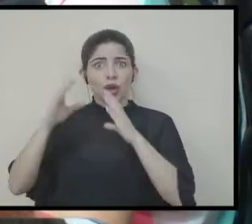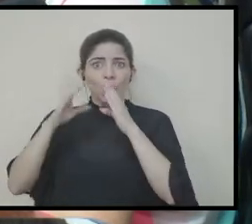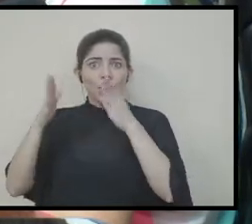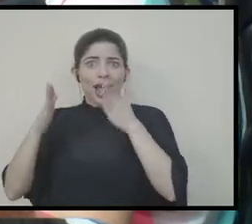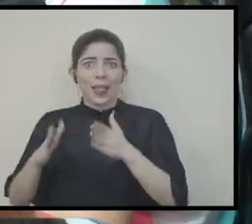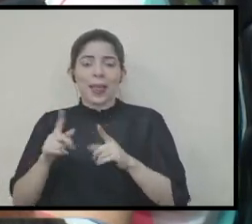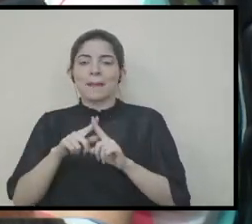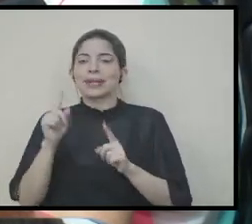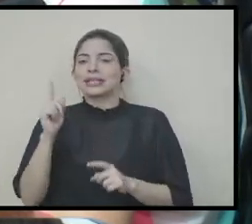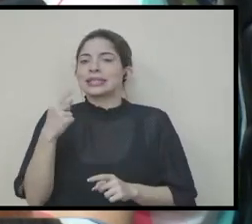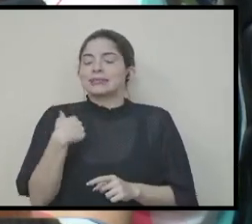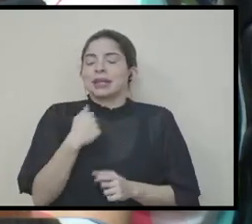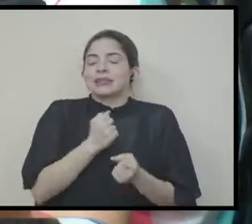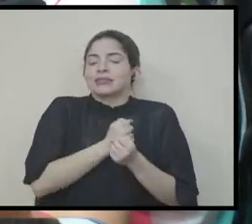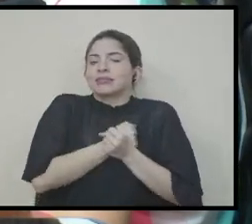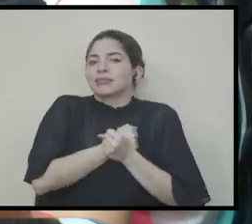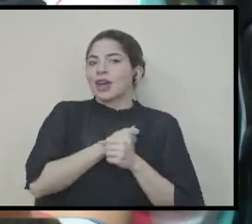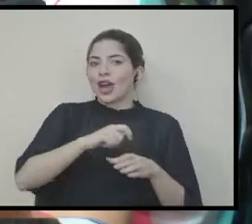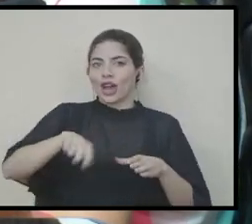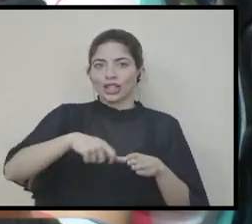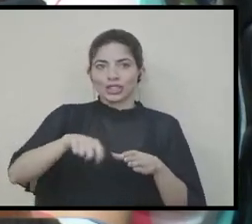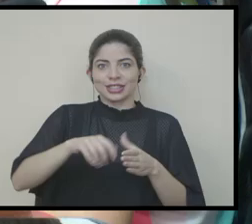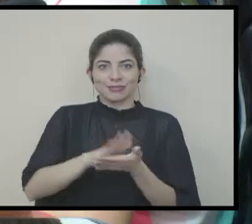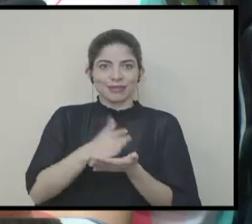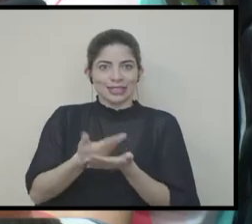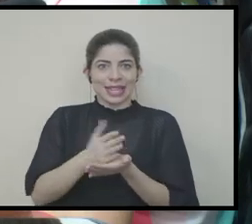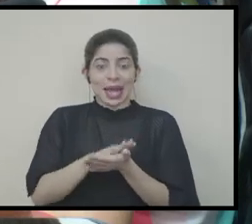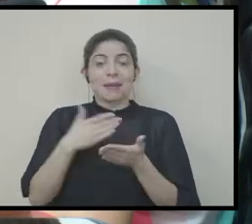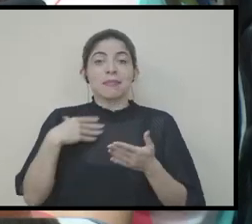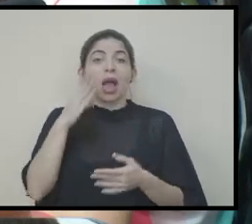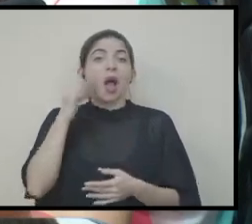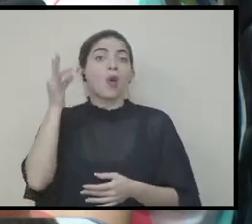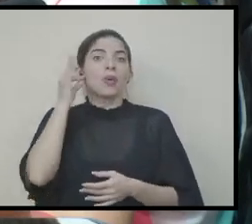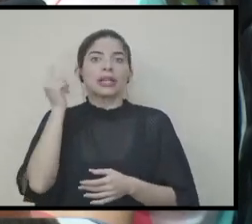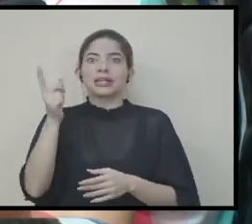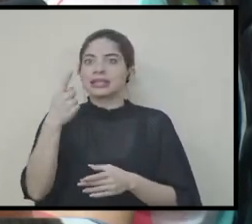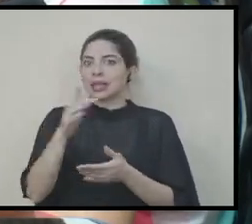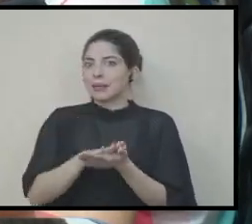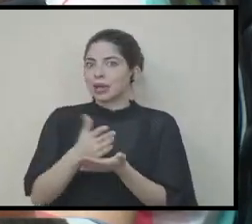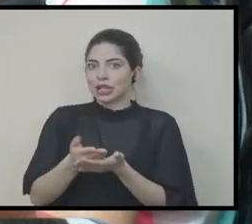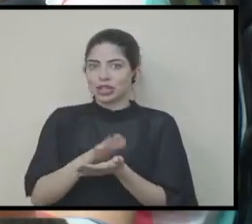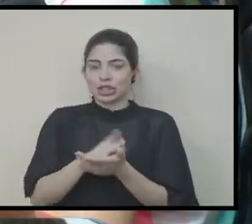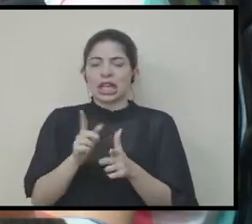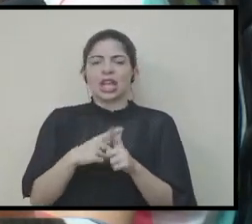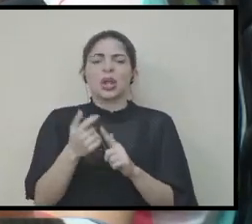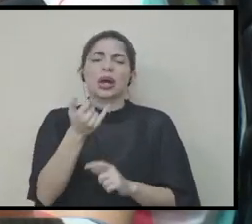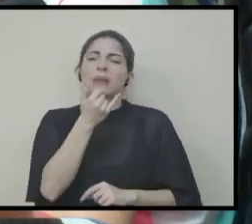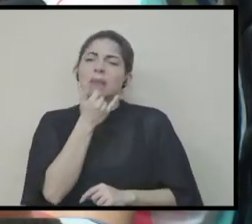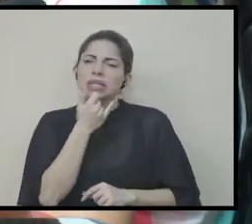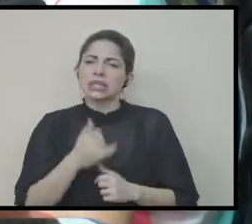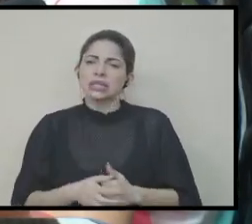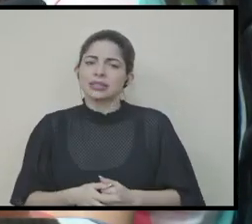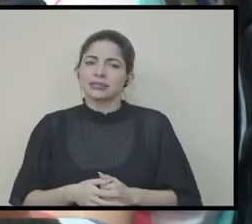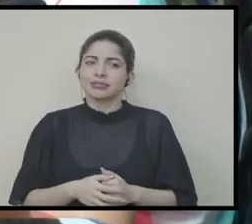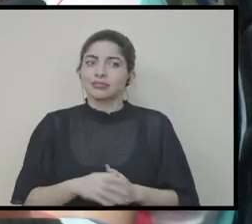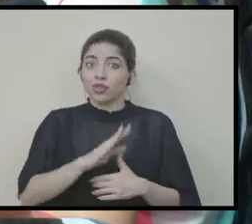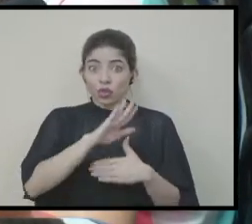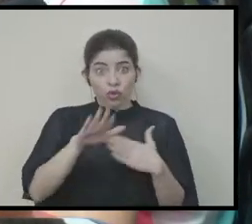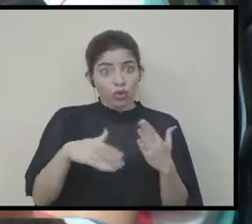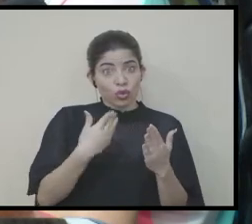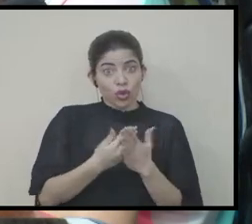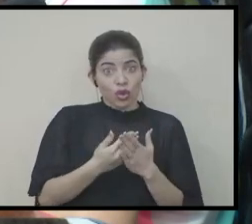comunicadora, siempre me ha fascinado cocinar, y bueno, mi abuelita pues toda la vida cocinaba. Y también, ¿qué pasa? Pues no todos